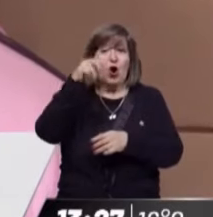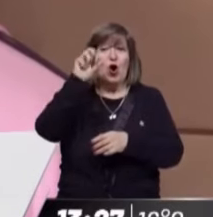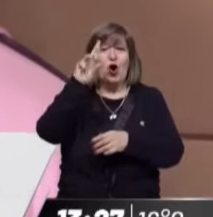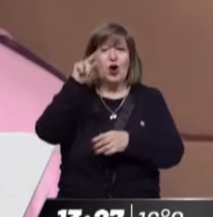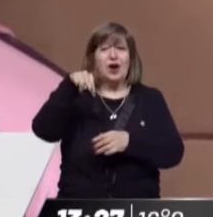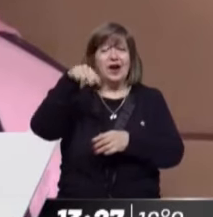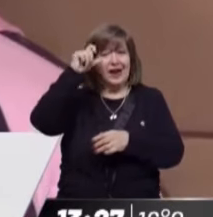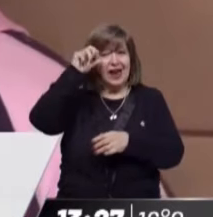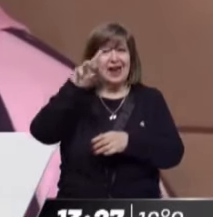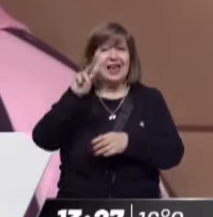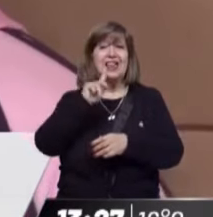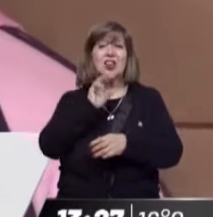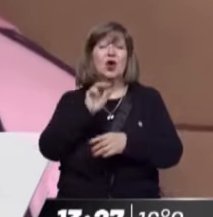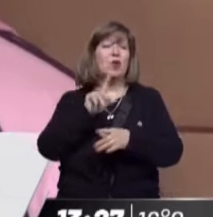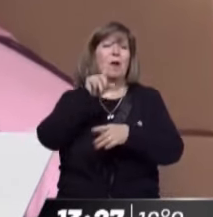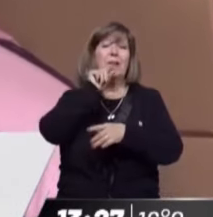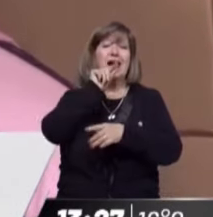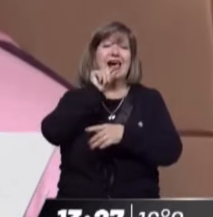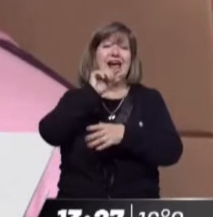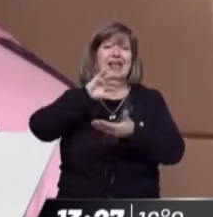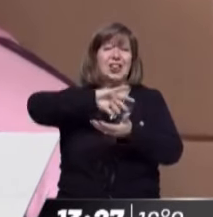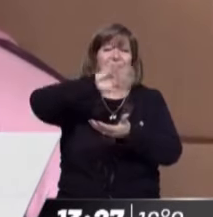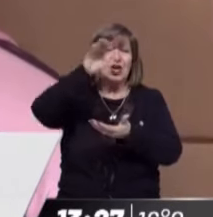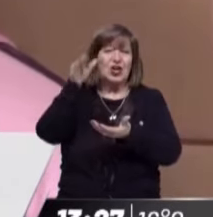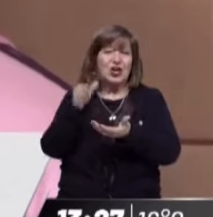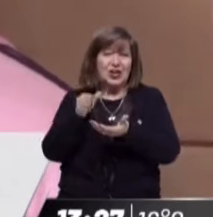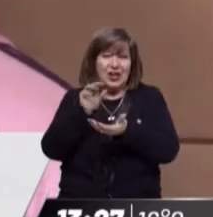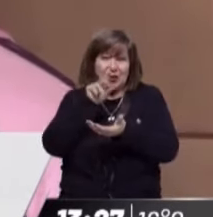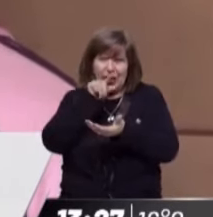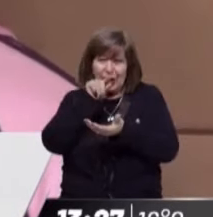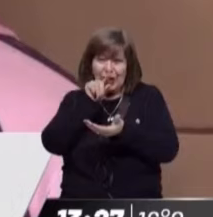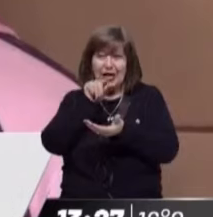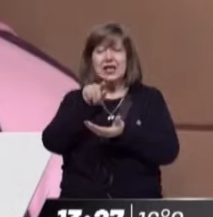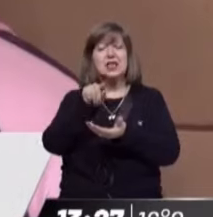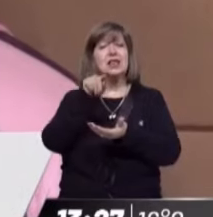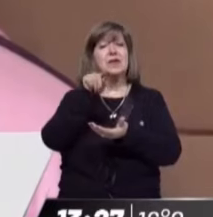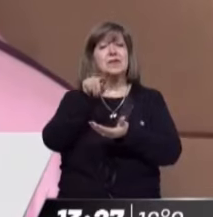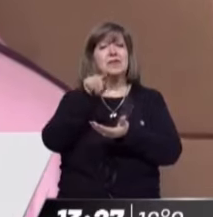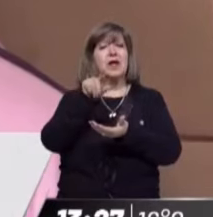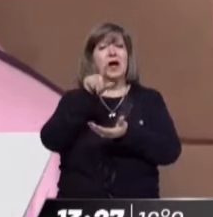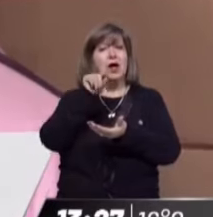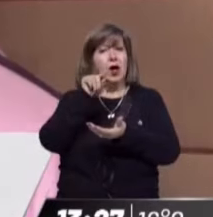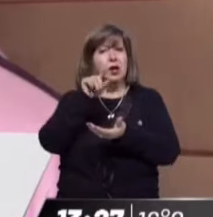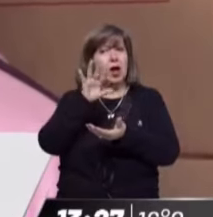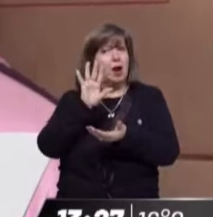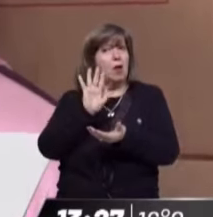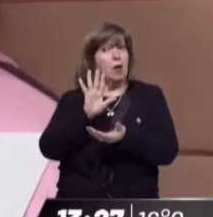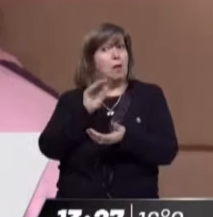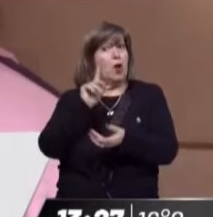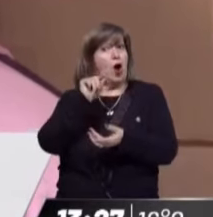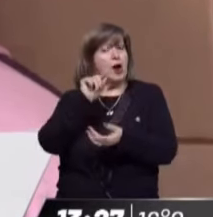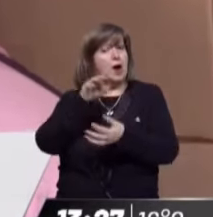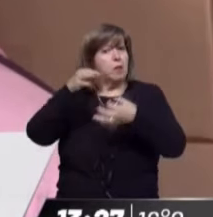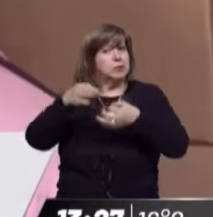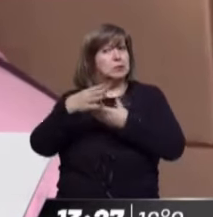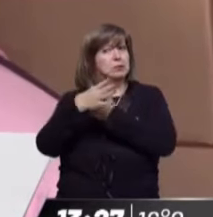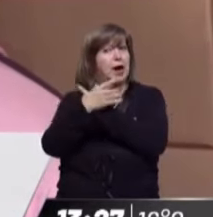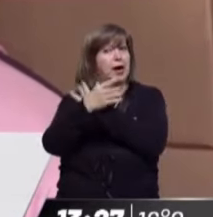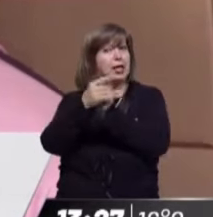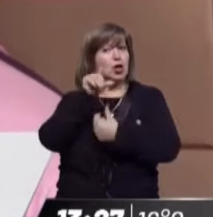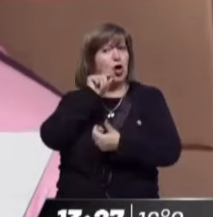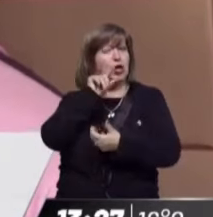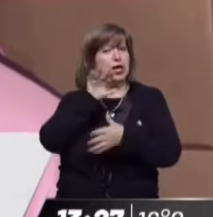porque eh somos un icono nacional y el trabajo del hornero es un trabajo tan duro tan